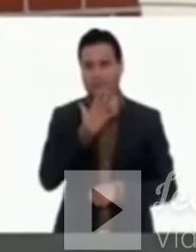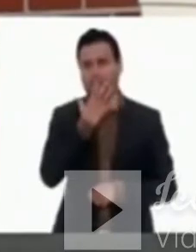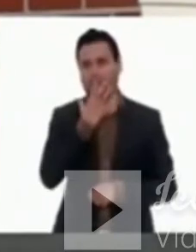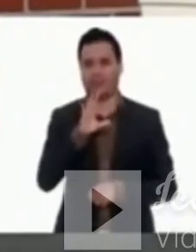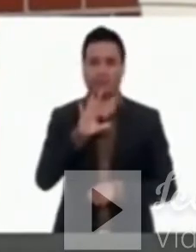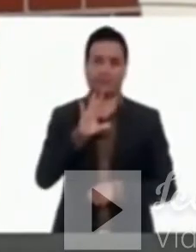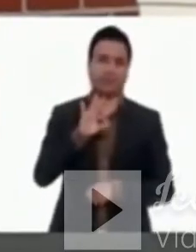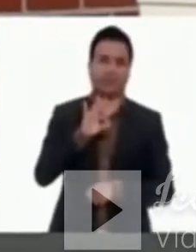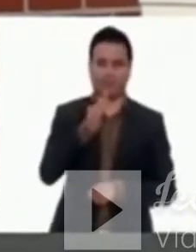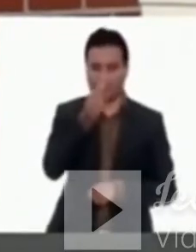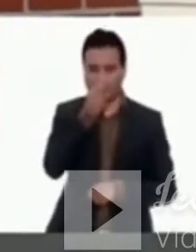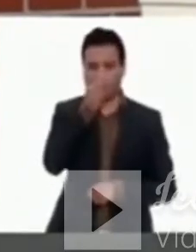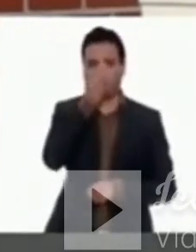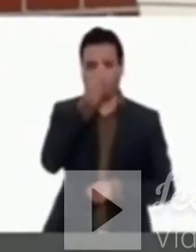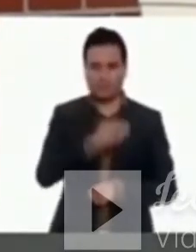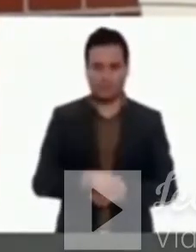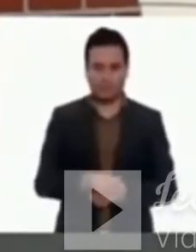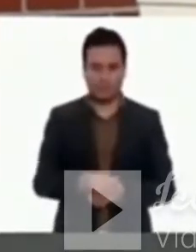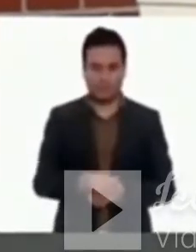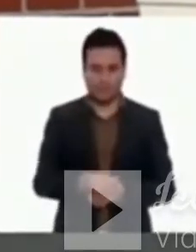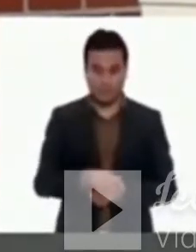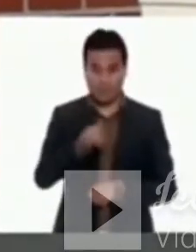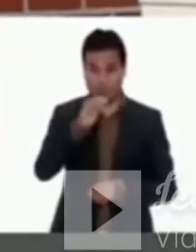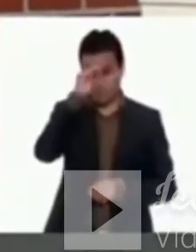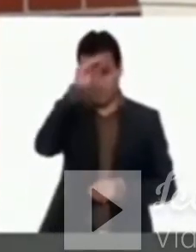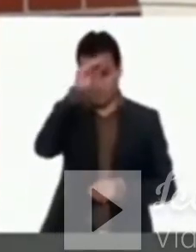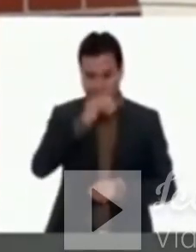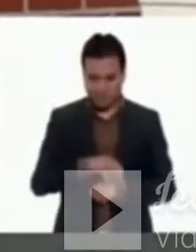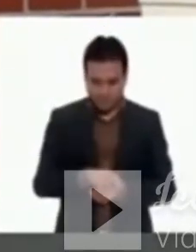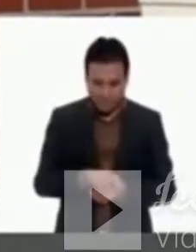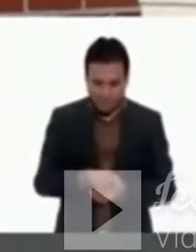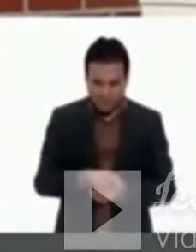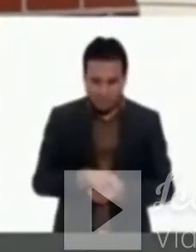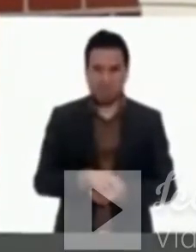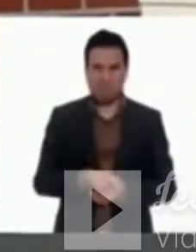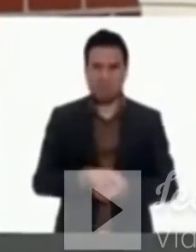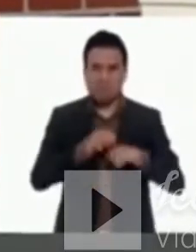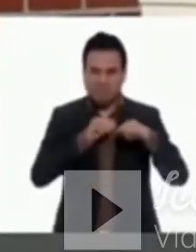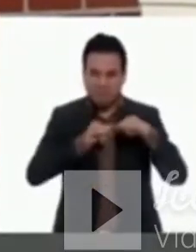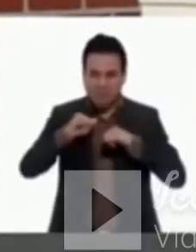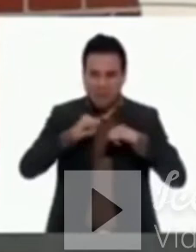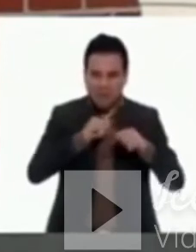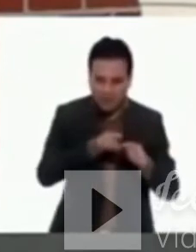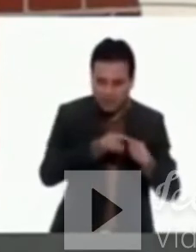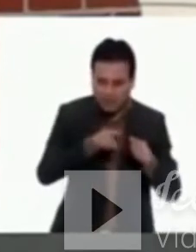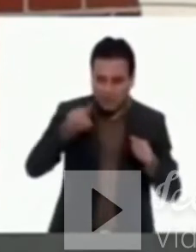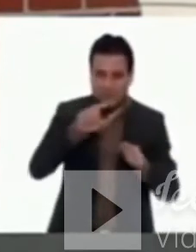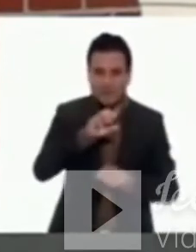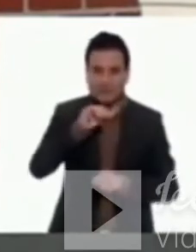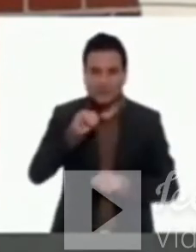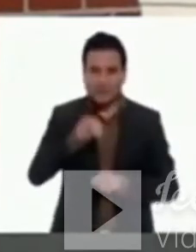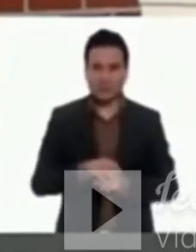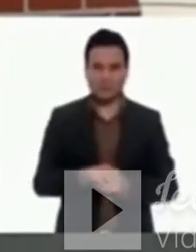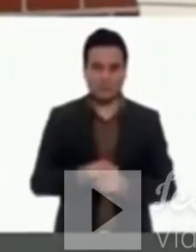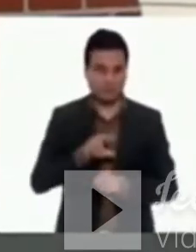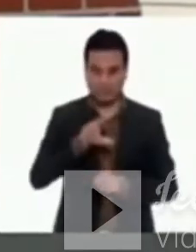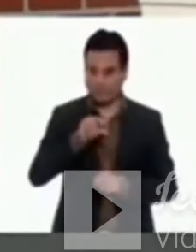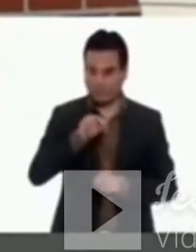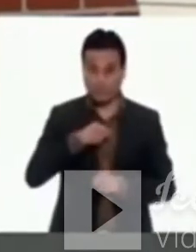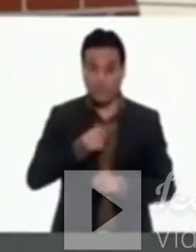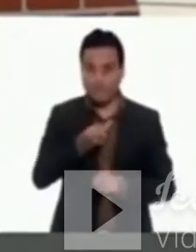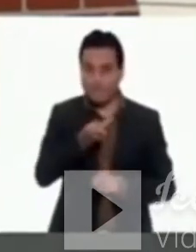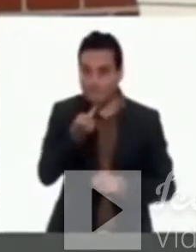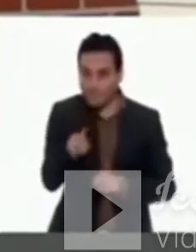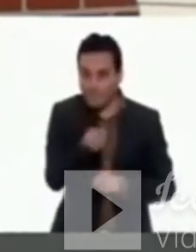corta, ¿verdad? Tal vez solo algunos centímetros si lo imaginamos sobre nuestro mapa mental. Pero, ¿y si les pido que me digan cuál